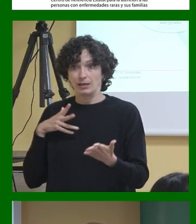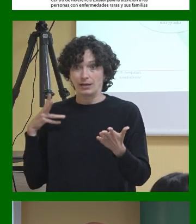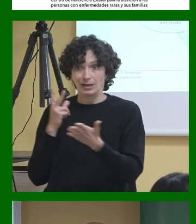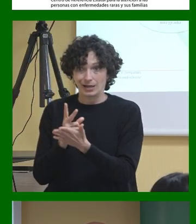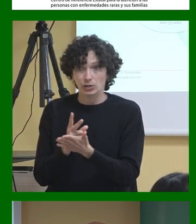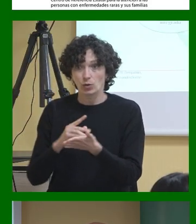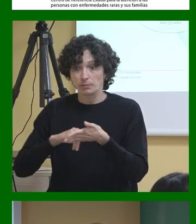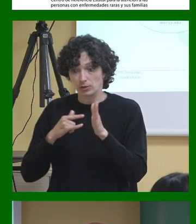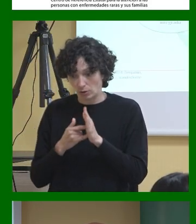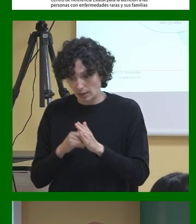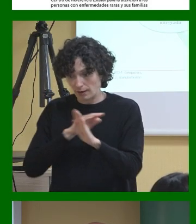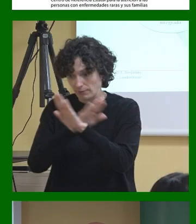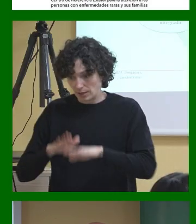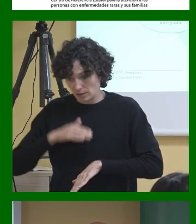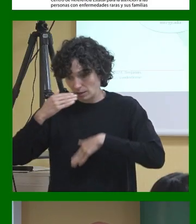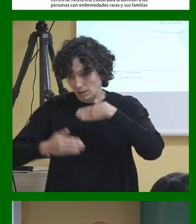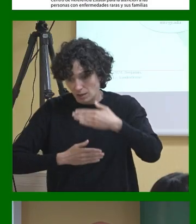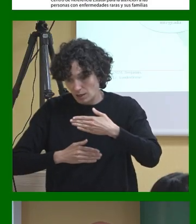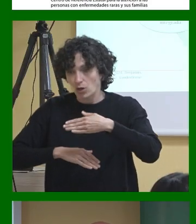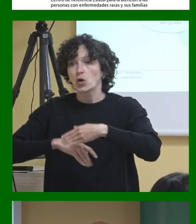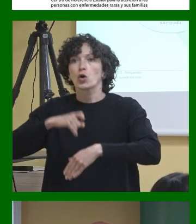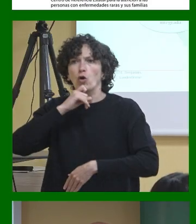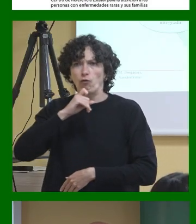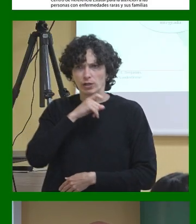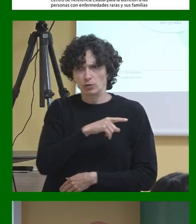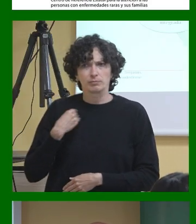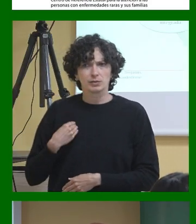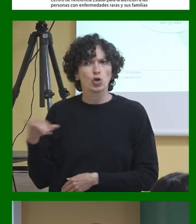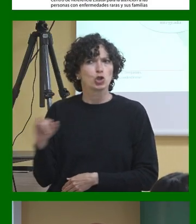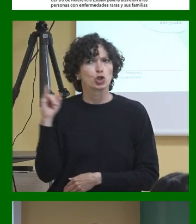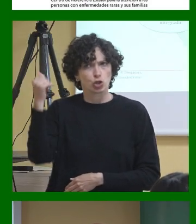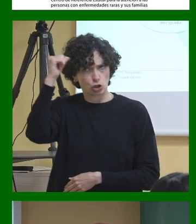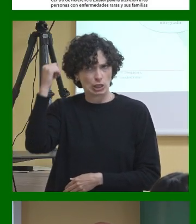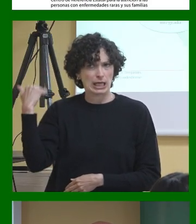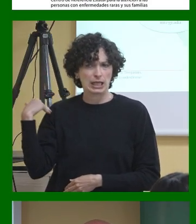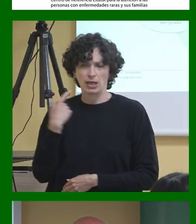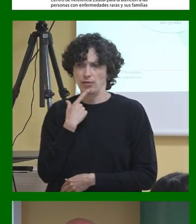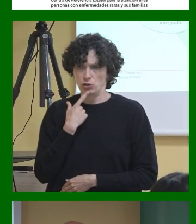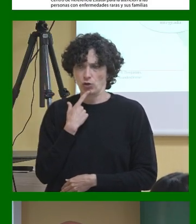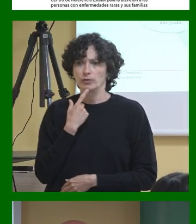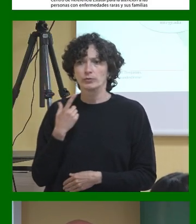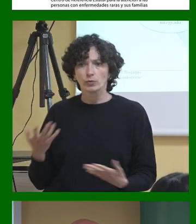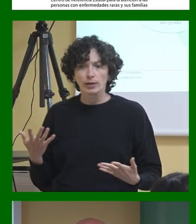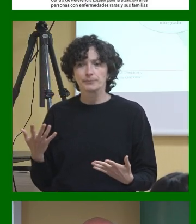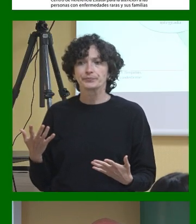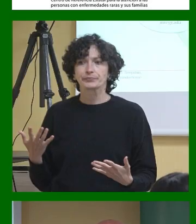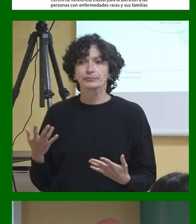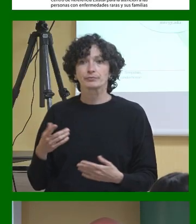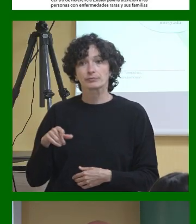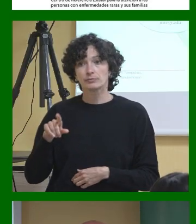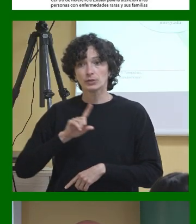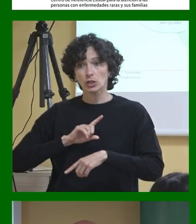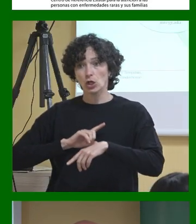lleva a un conflicto que creo que ha comentado Jonathan, y es que, lo voy a citar también, el primer conflicto